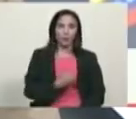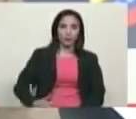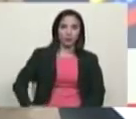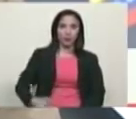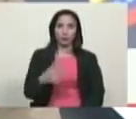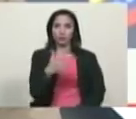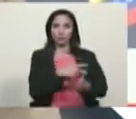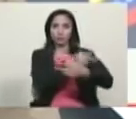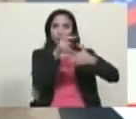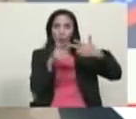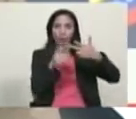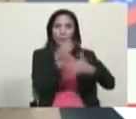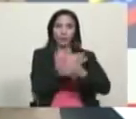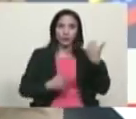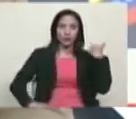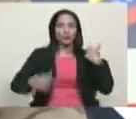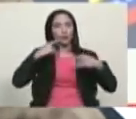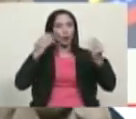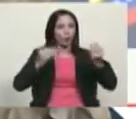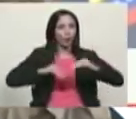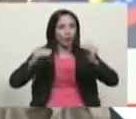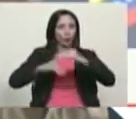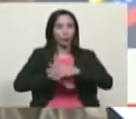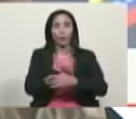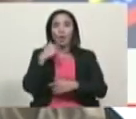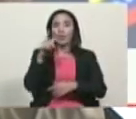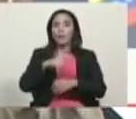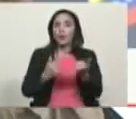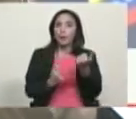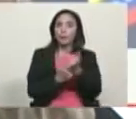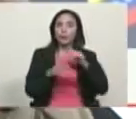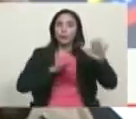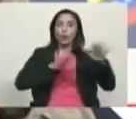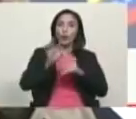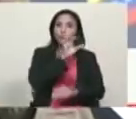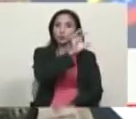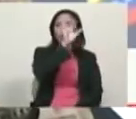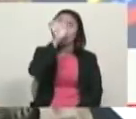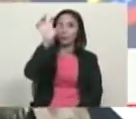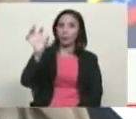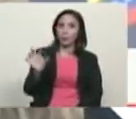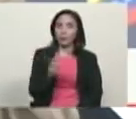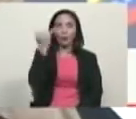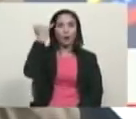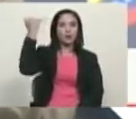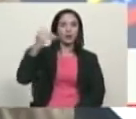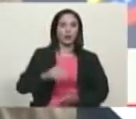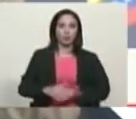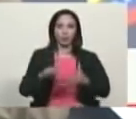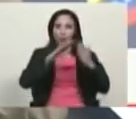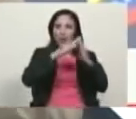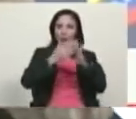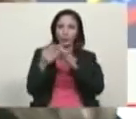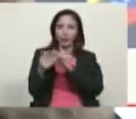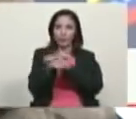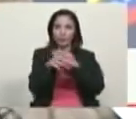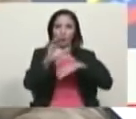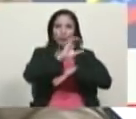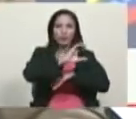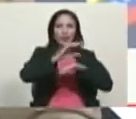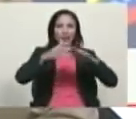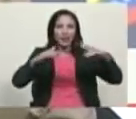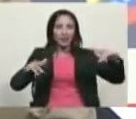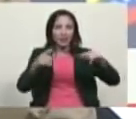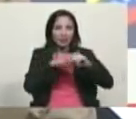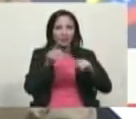Bolivia, acompañada por los 14 países y gobiernos de la Comunidad del Caribe, el CARICOM.